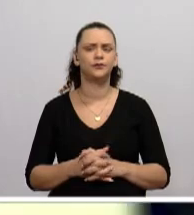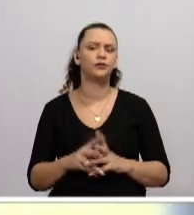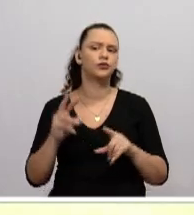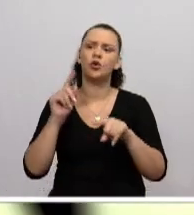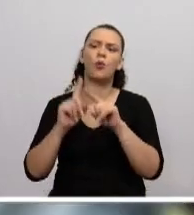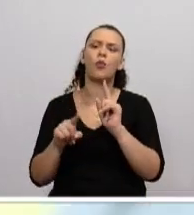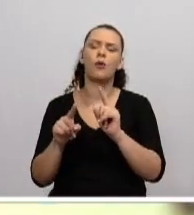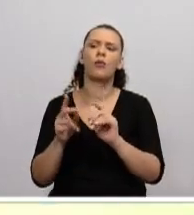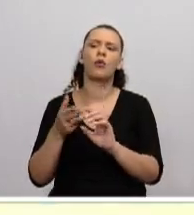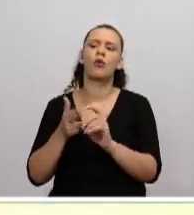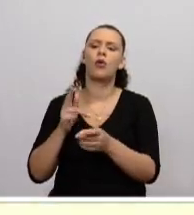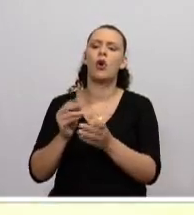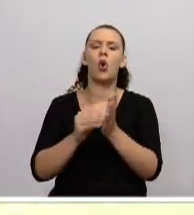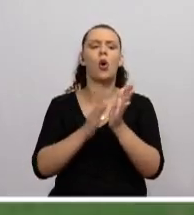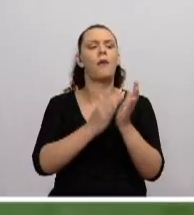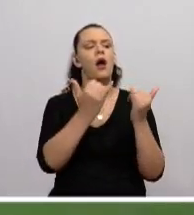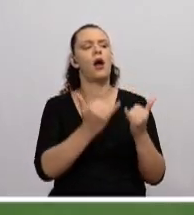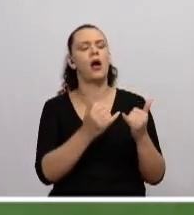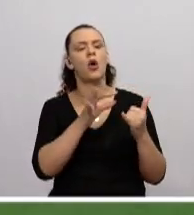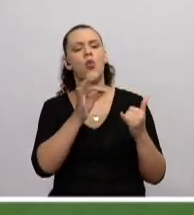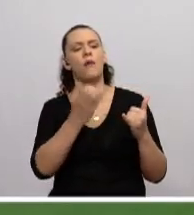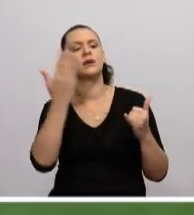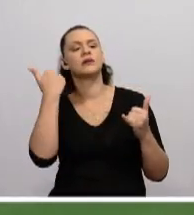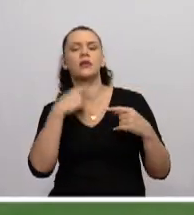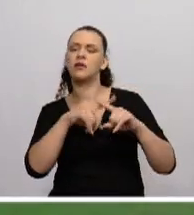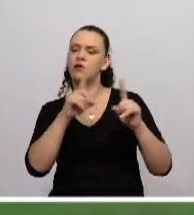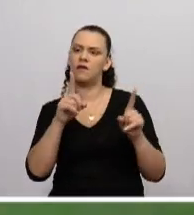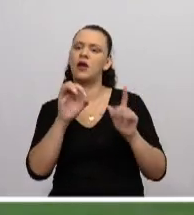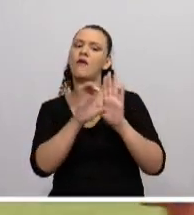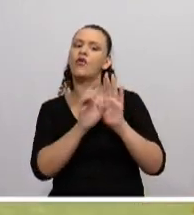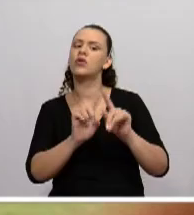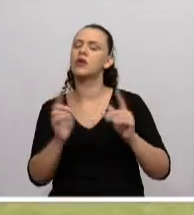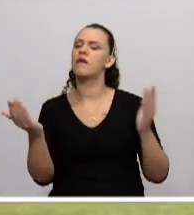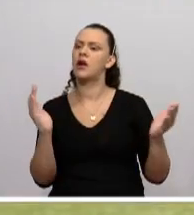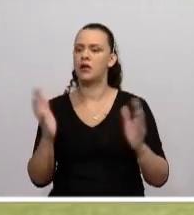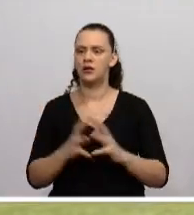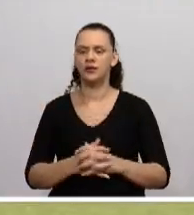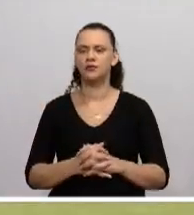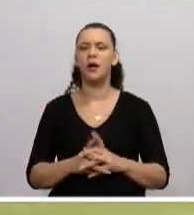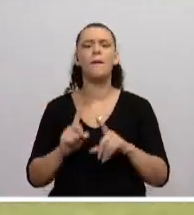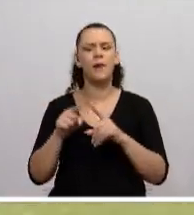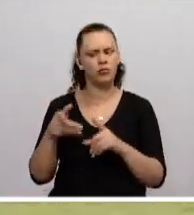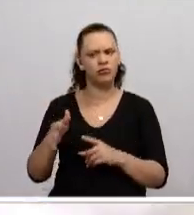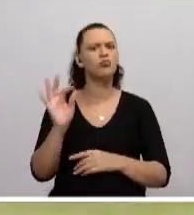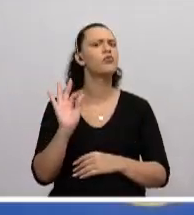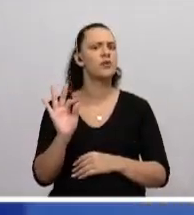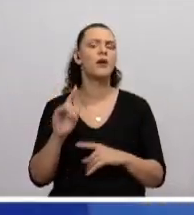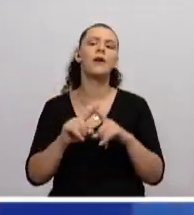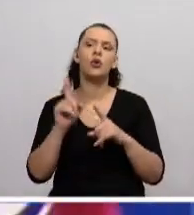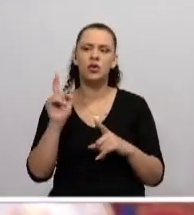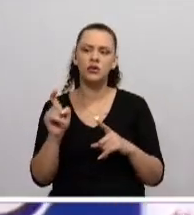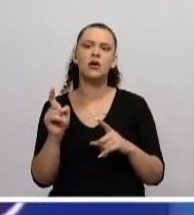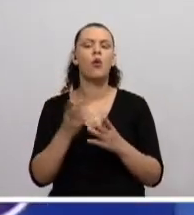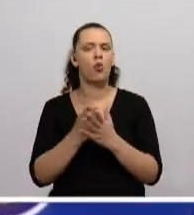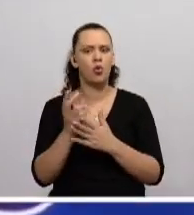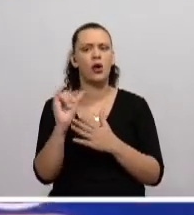retrotraernos con el copiar y pegar del hoy a nueve meses atrás que también son fotos distintas No pero si andaba muy bien muy bien pero hay que ser